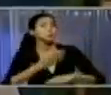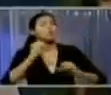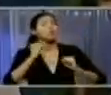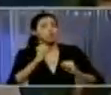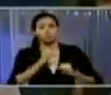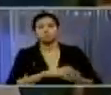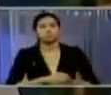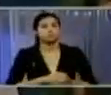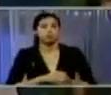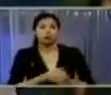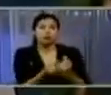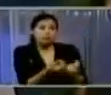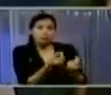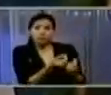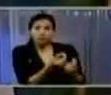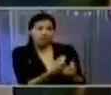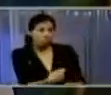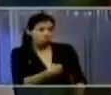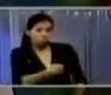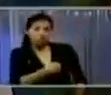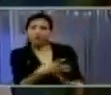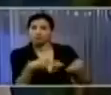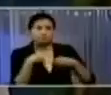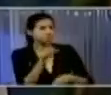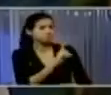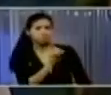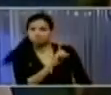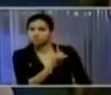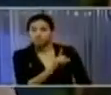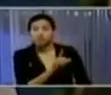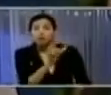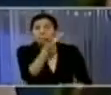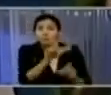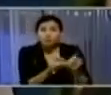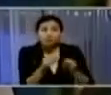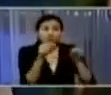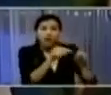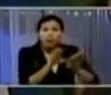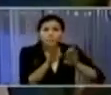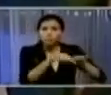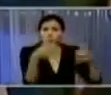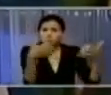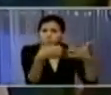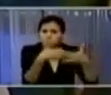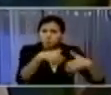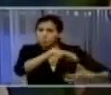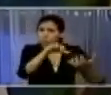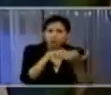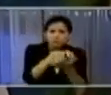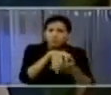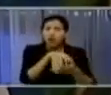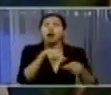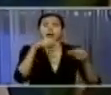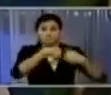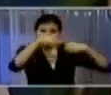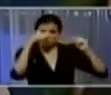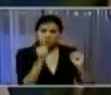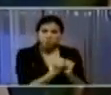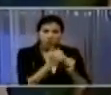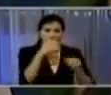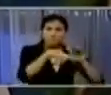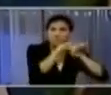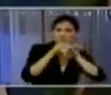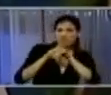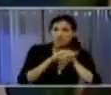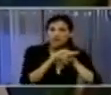habrá chantaje de nadie. Quien se vaya por la guarimba y la violencia bachaquera conseguirá de frente la